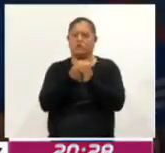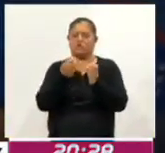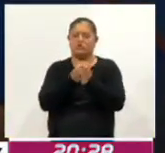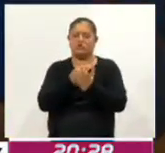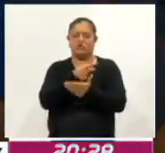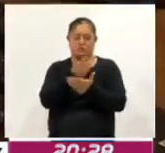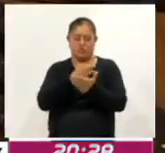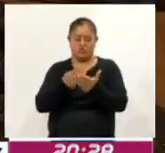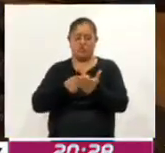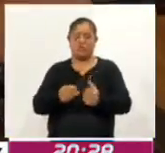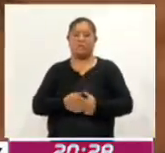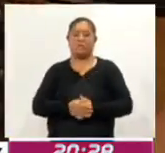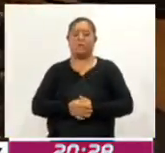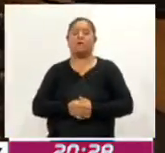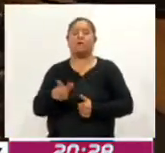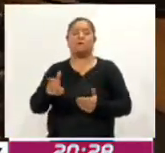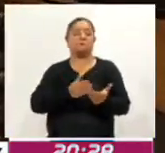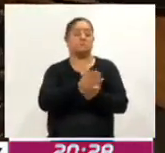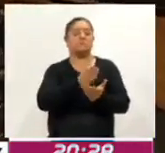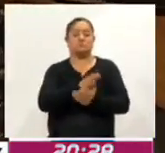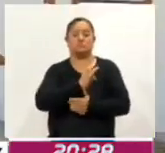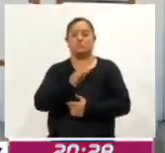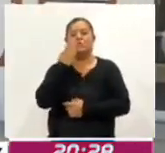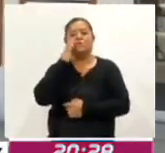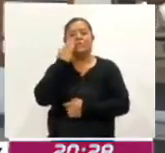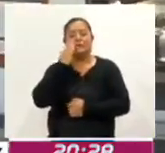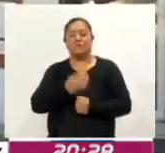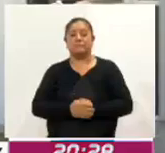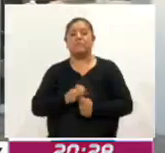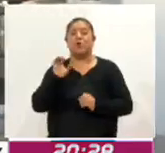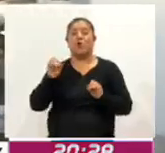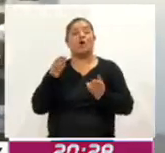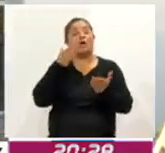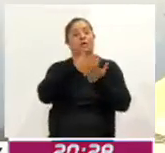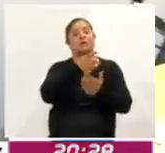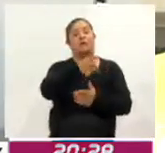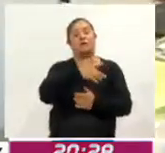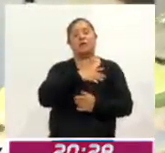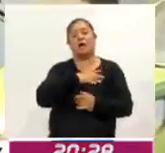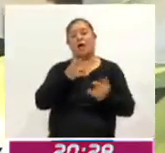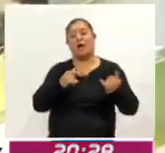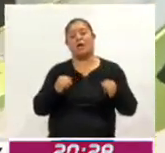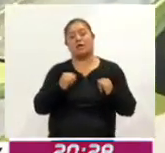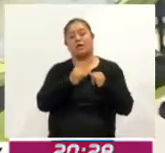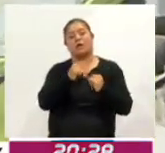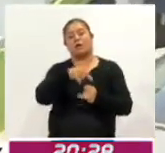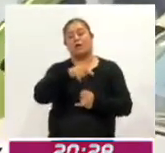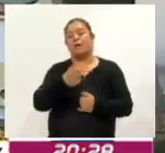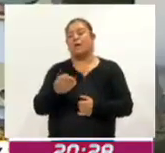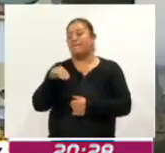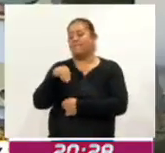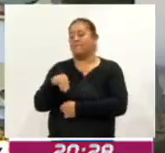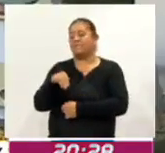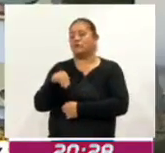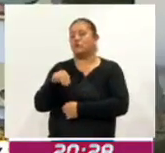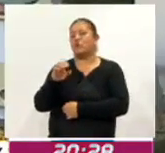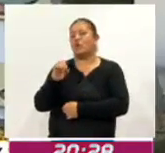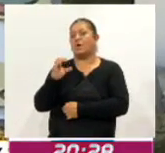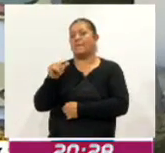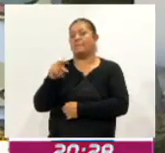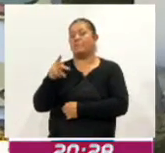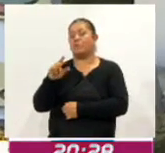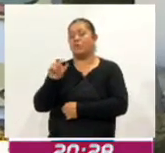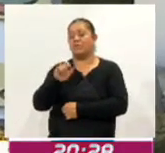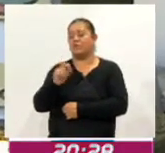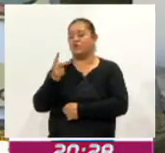programas del COTLAX pueden acceder a su página de Facebook o acudir a sus instalaciones, ubicadas en Avenida Melchor Ocampo, número 28, en